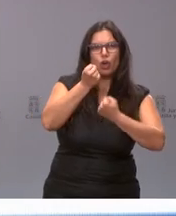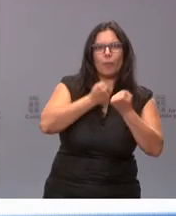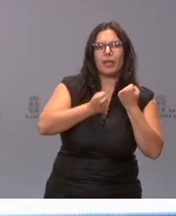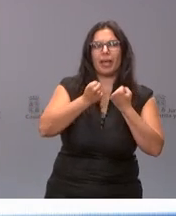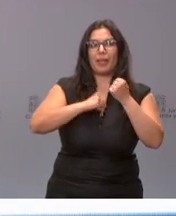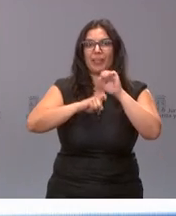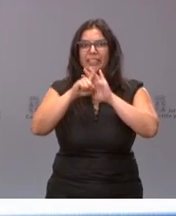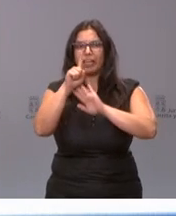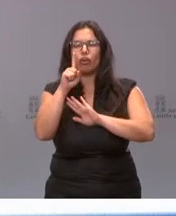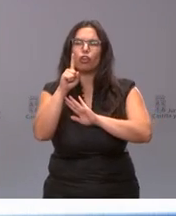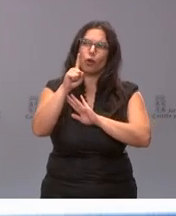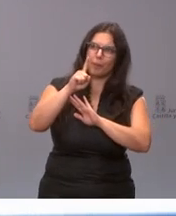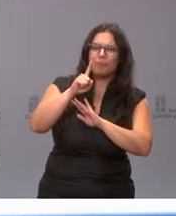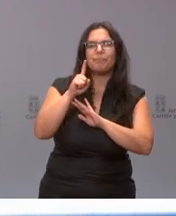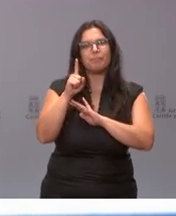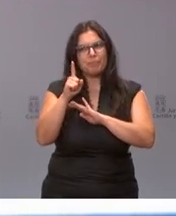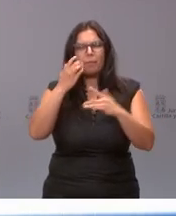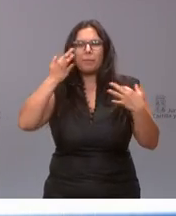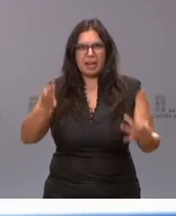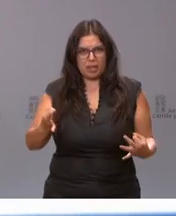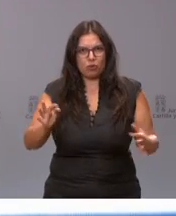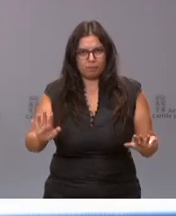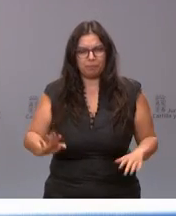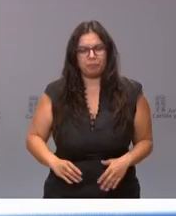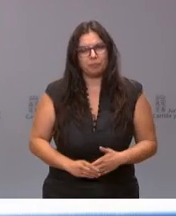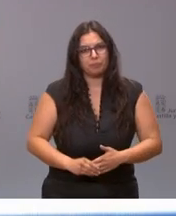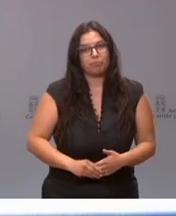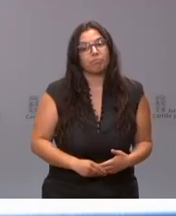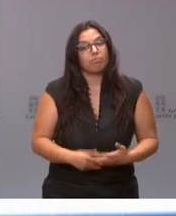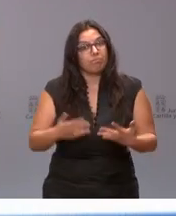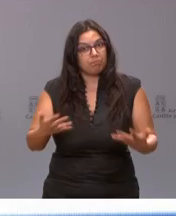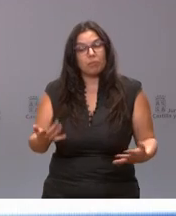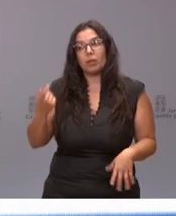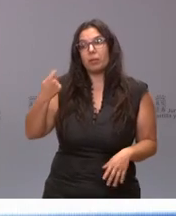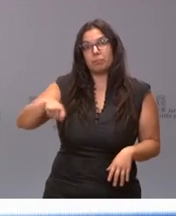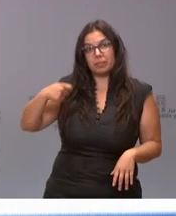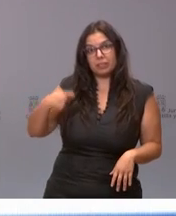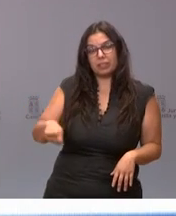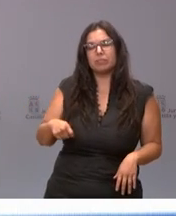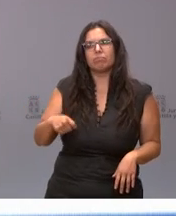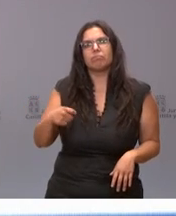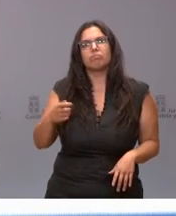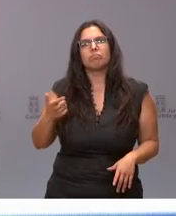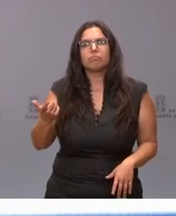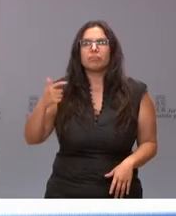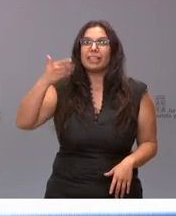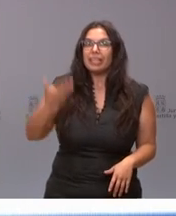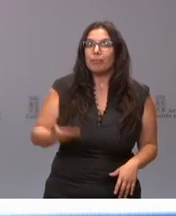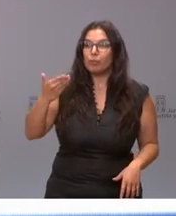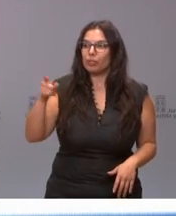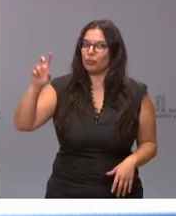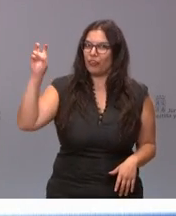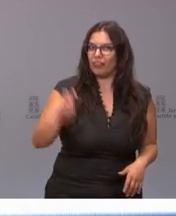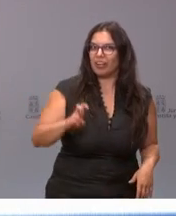el desarrollo están en peligro. Para eso, presidente, y por eso es importante hoy aquí tu presencia,